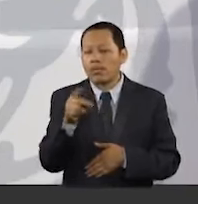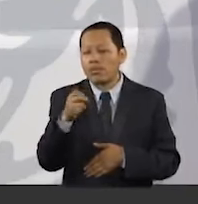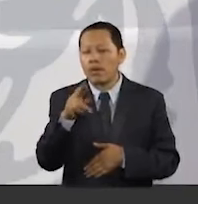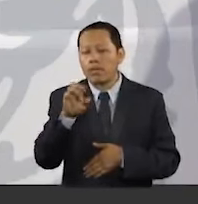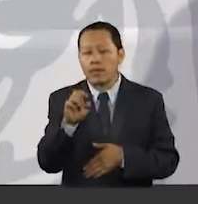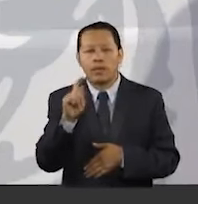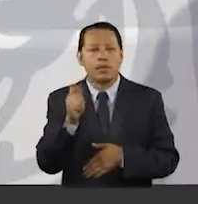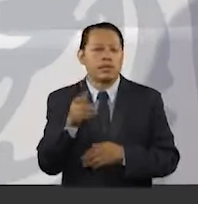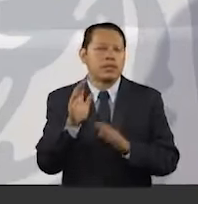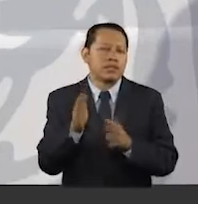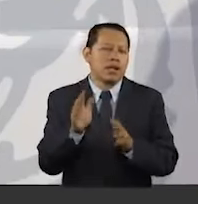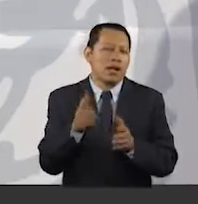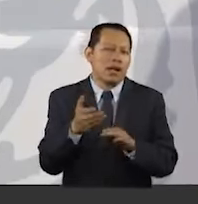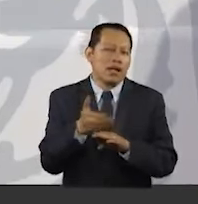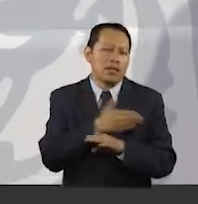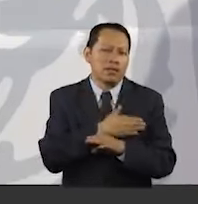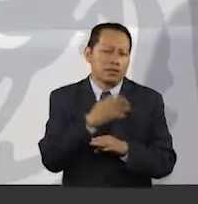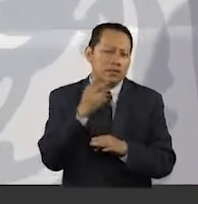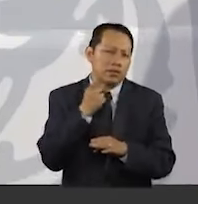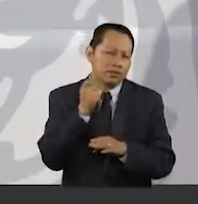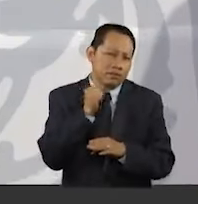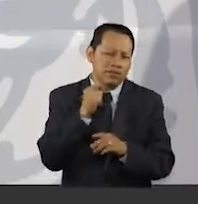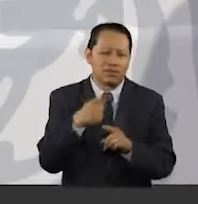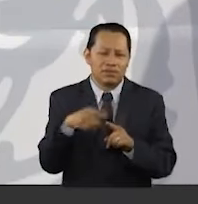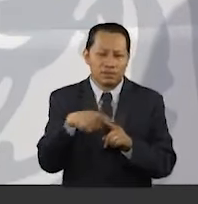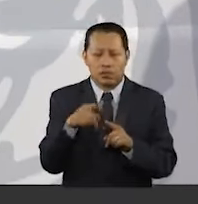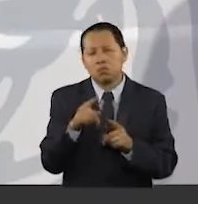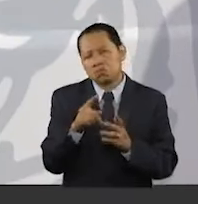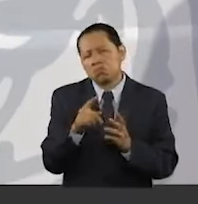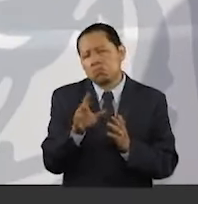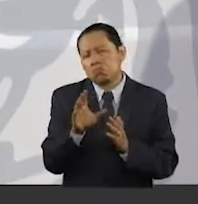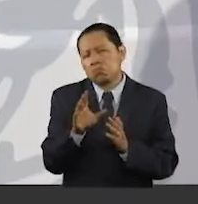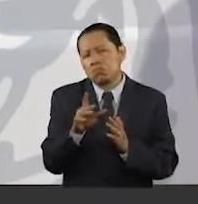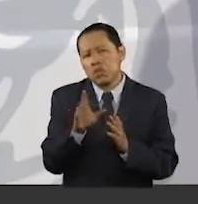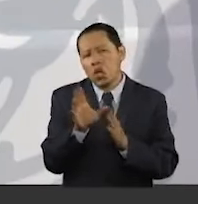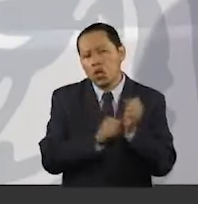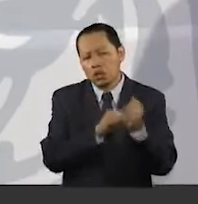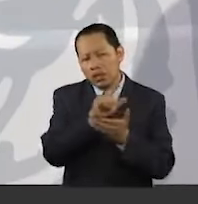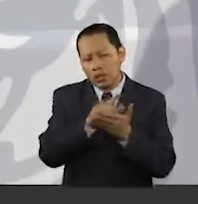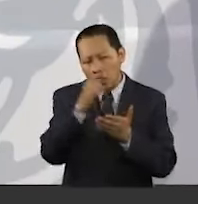sido el legislador y es un constitucionalista muy muy respetado entre otros